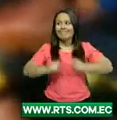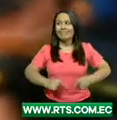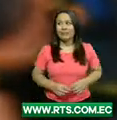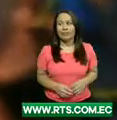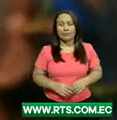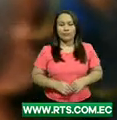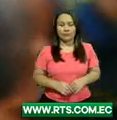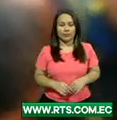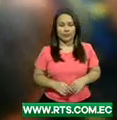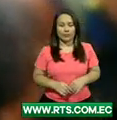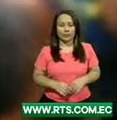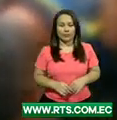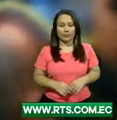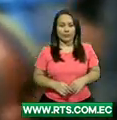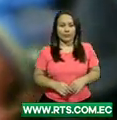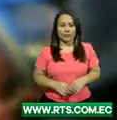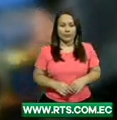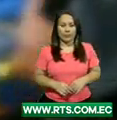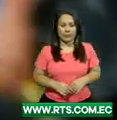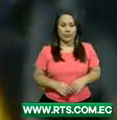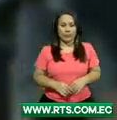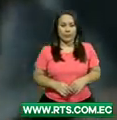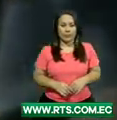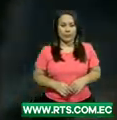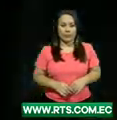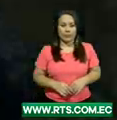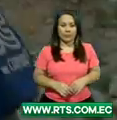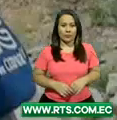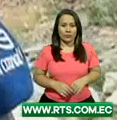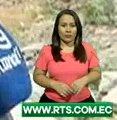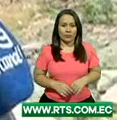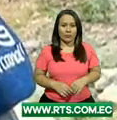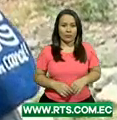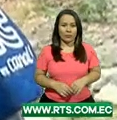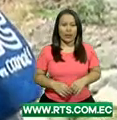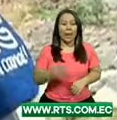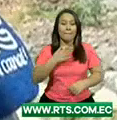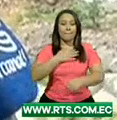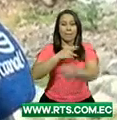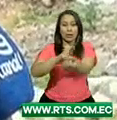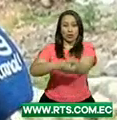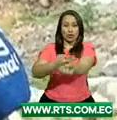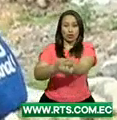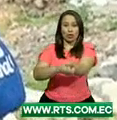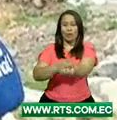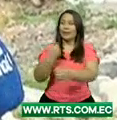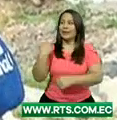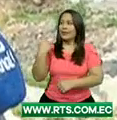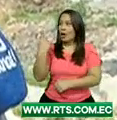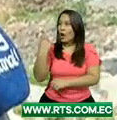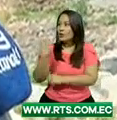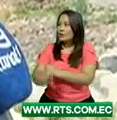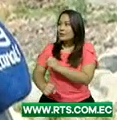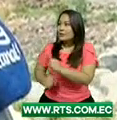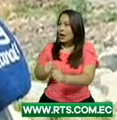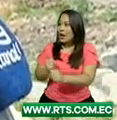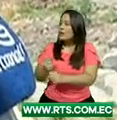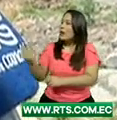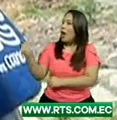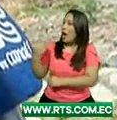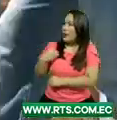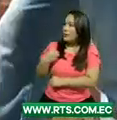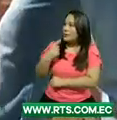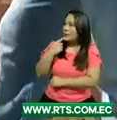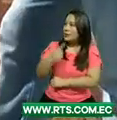bueno pues desde que se mueve según eso viendo que tiene como 11 años dice que había hecho que